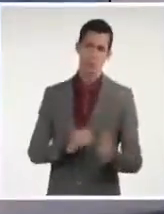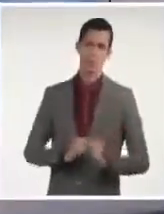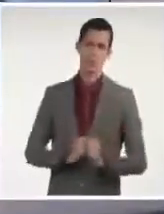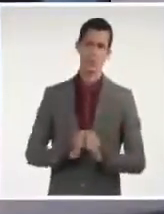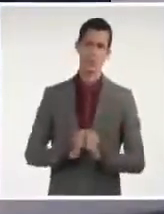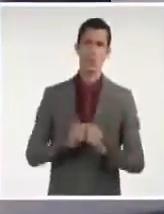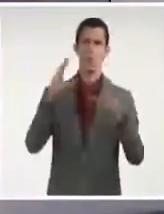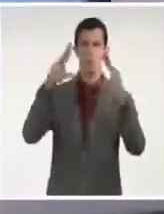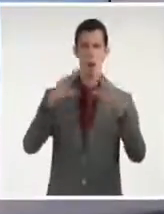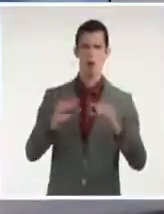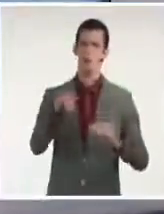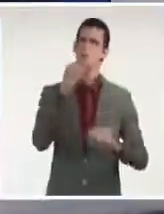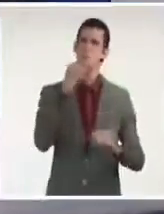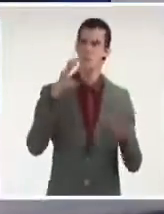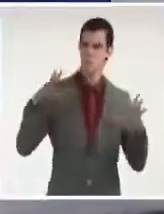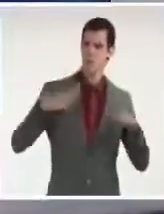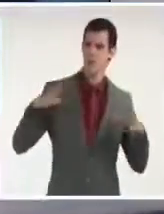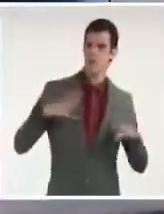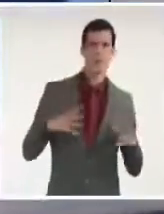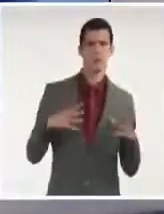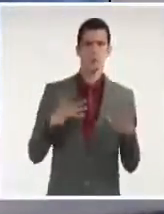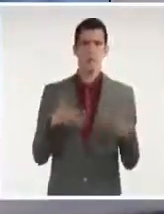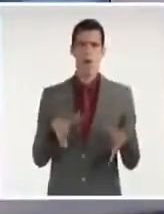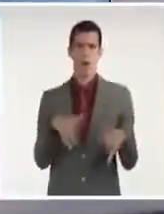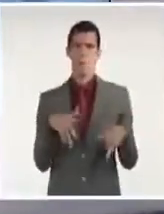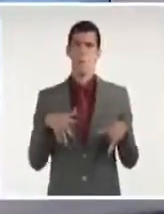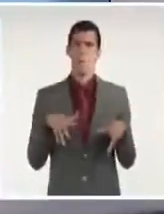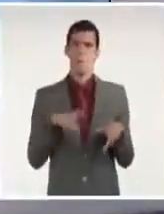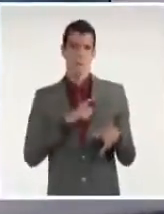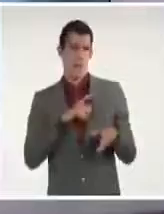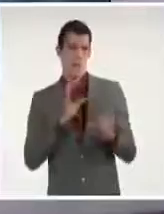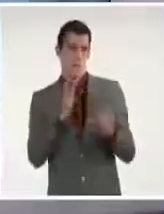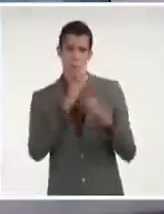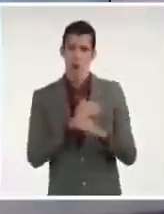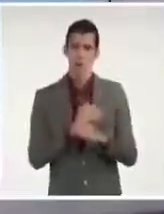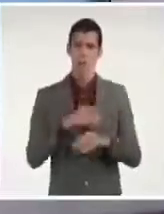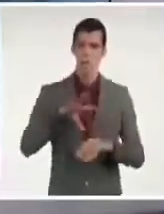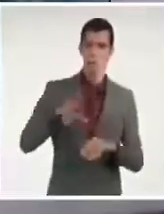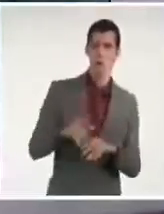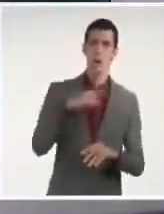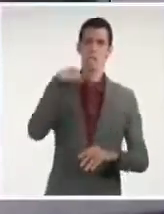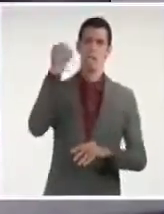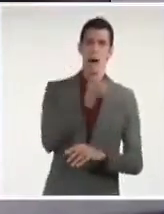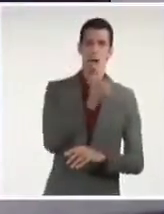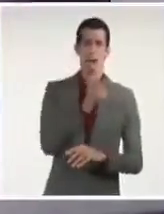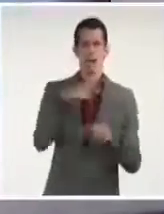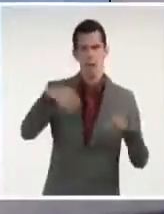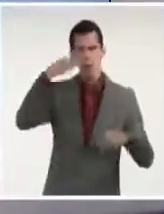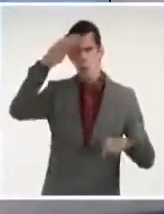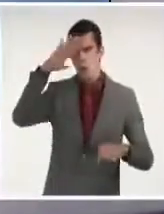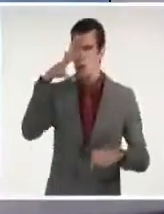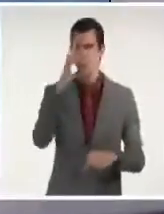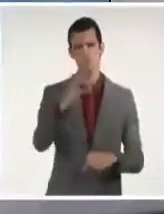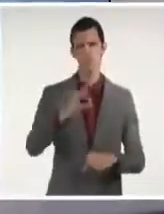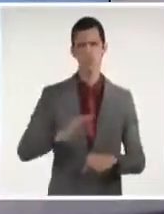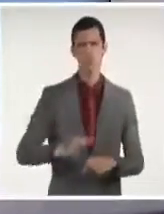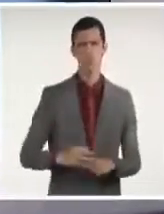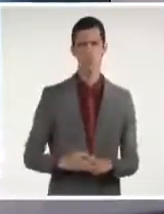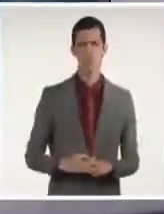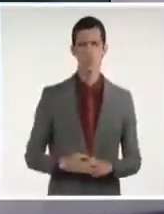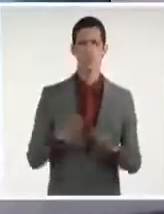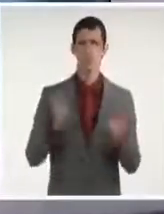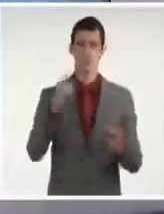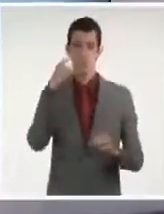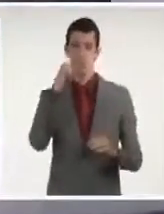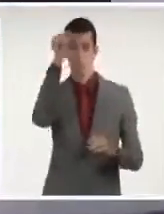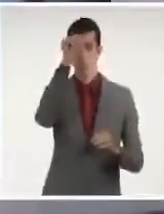hacen excepcionales en el contexto geográfico en el que estamos. La perdimos durante unos días y ojalá que por el bien de